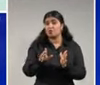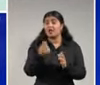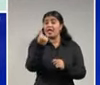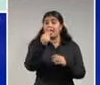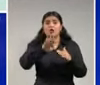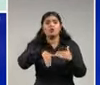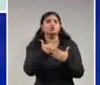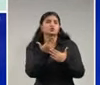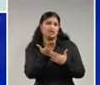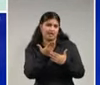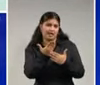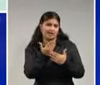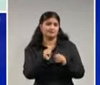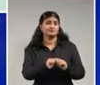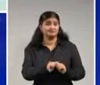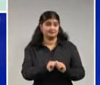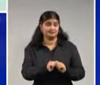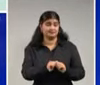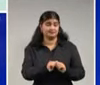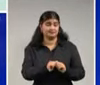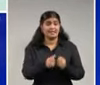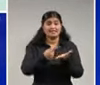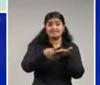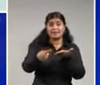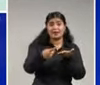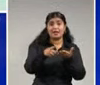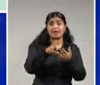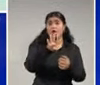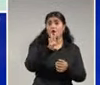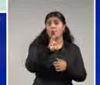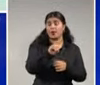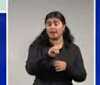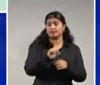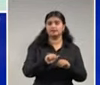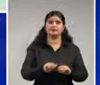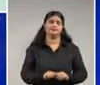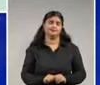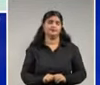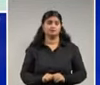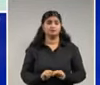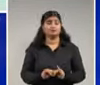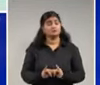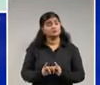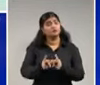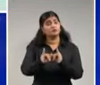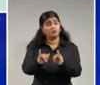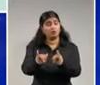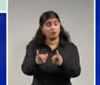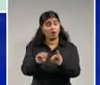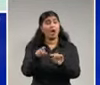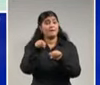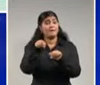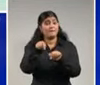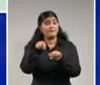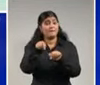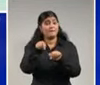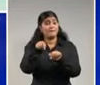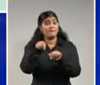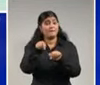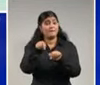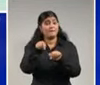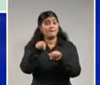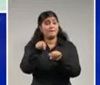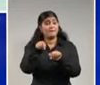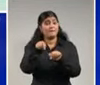número 40. Digo esto para que también tengamos en cuenta los riesgos que todavía tenemos con